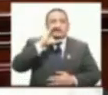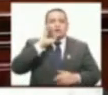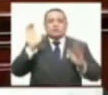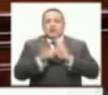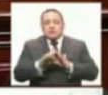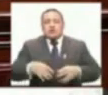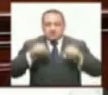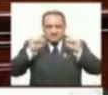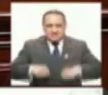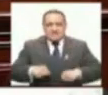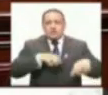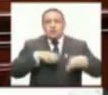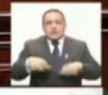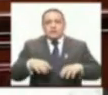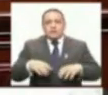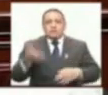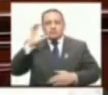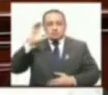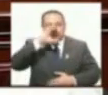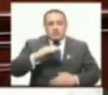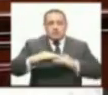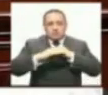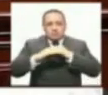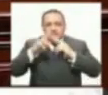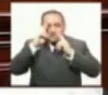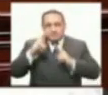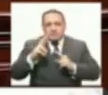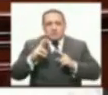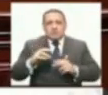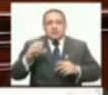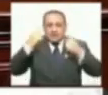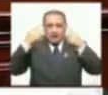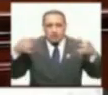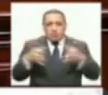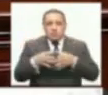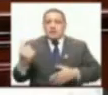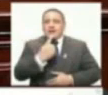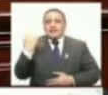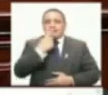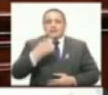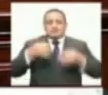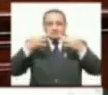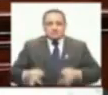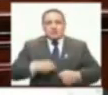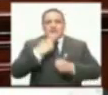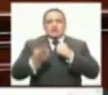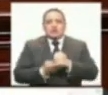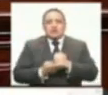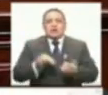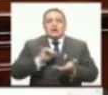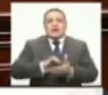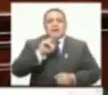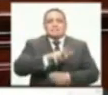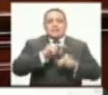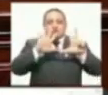lo haremos en democracia buscando la concertación nacional, asegurando una vez más que el